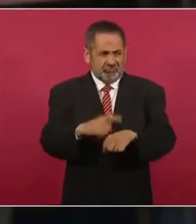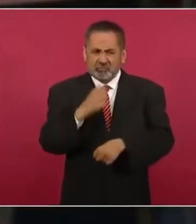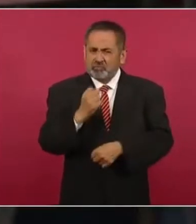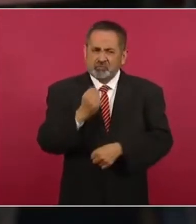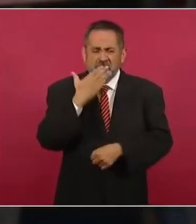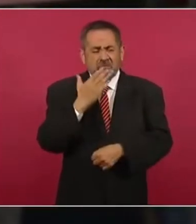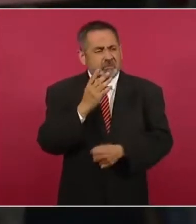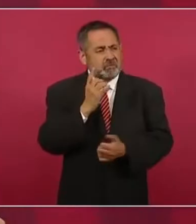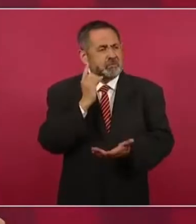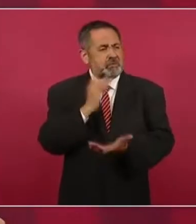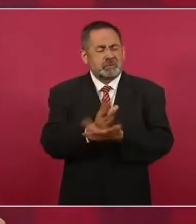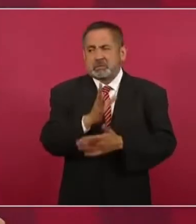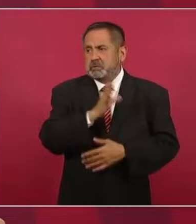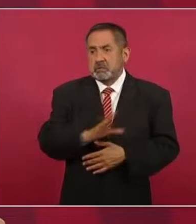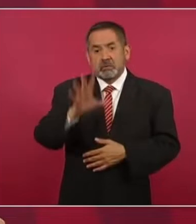único.